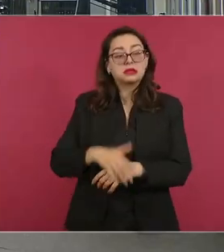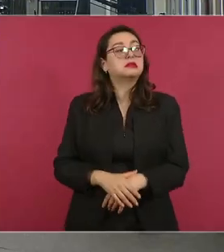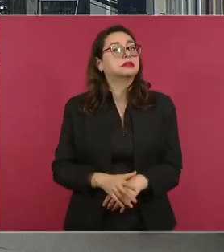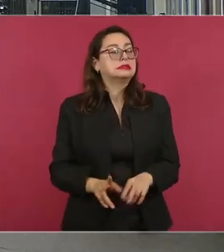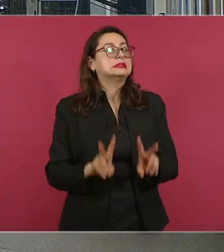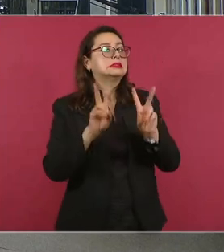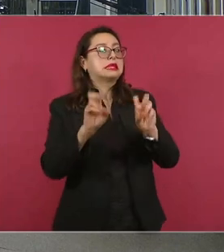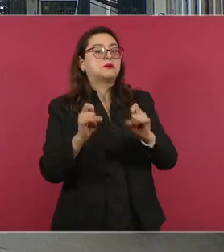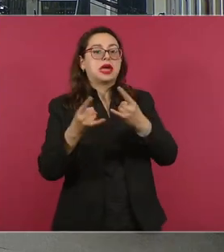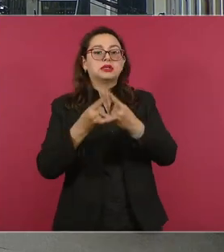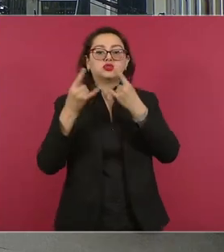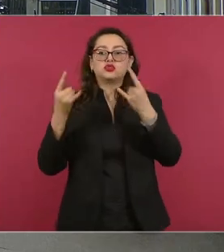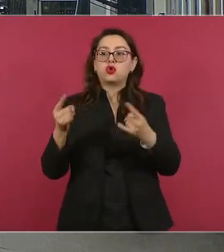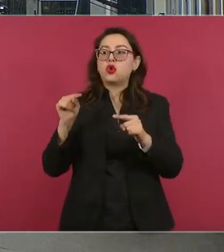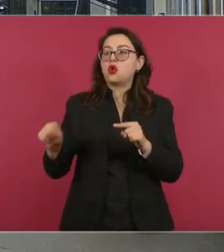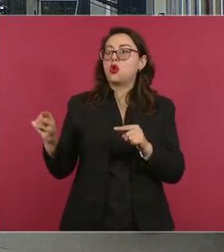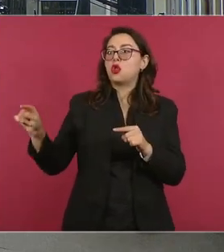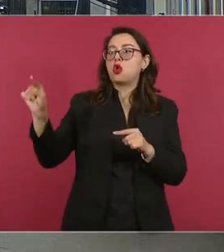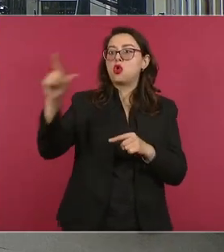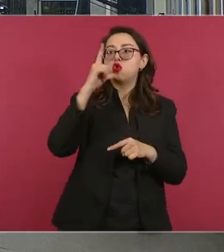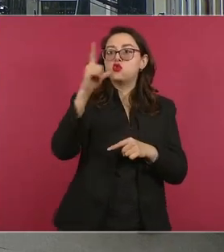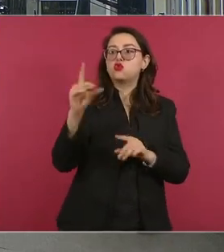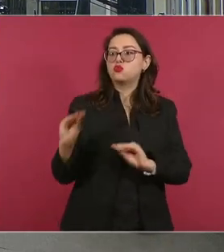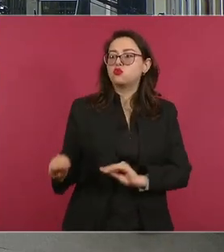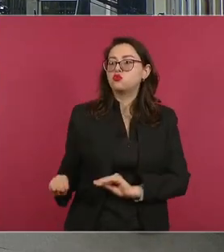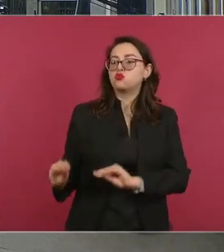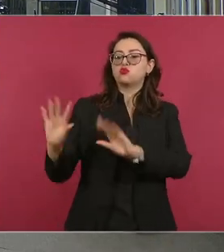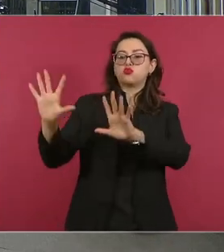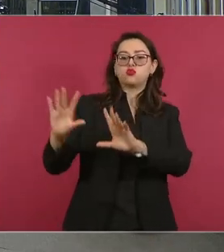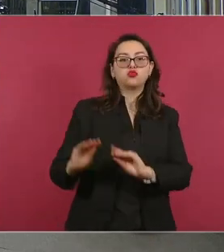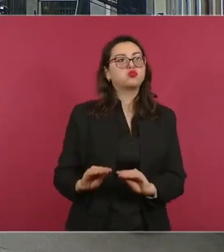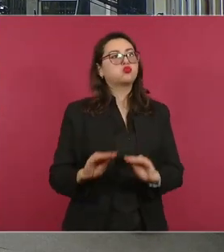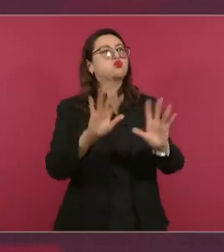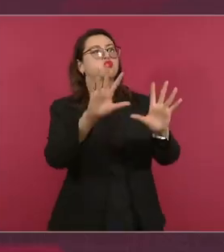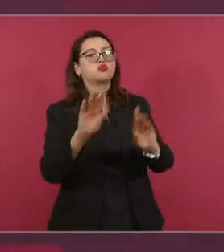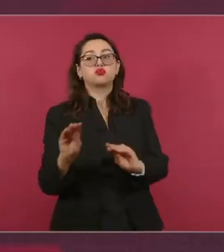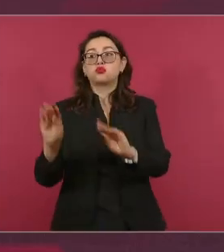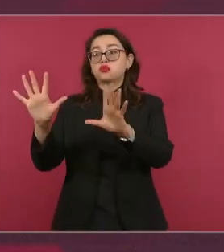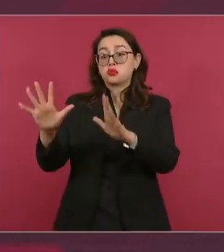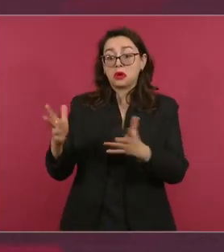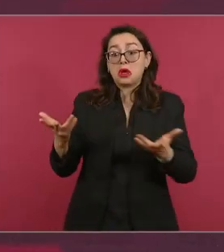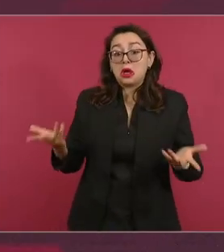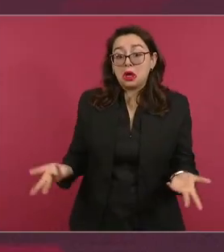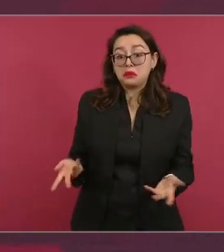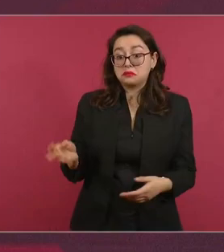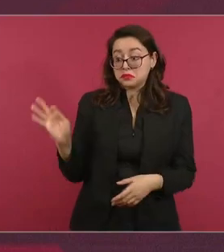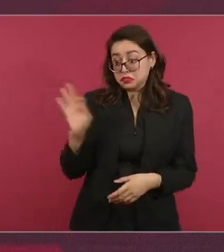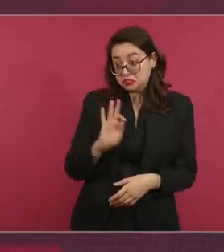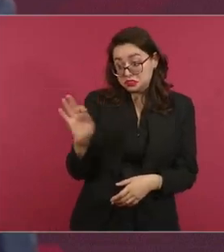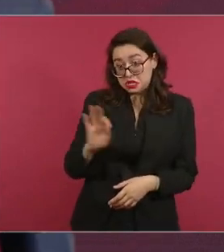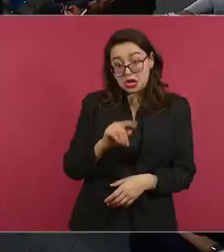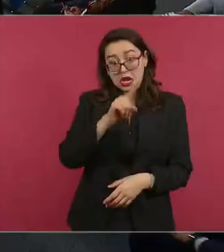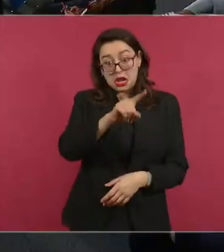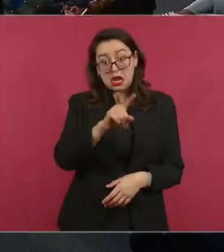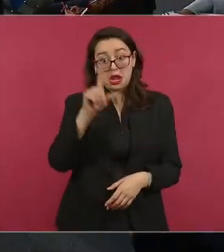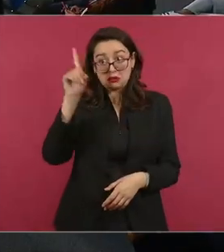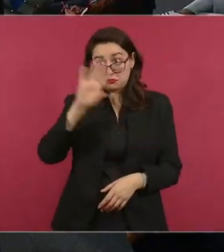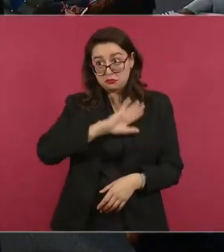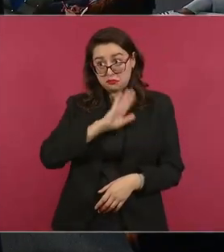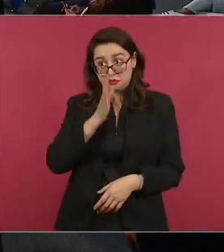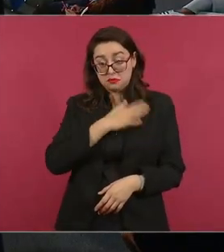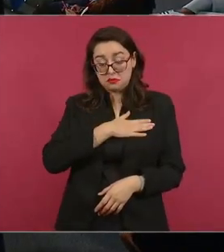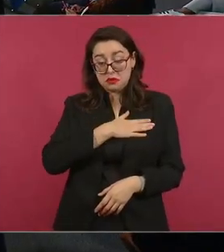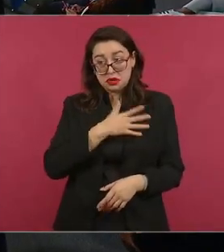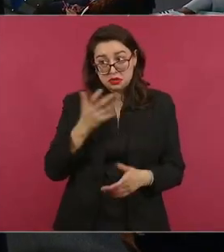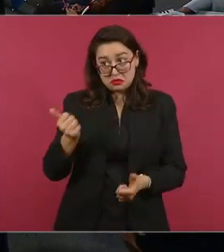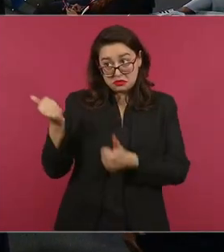sí. El gobernador dijo Pero a lo mejor se los van a aportar, porque los de Iberdrola tienen bastante. Allá en España…